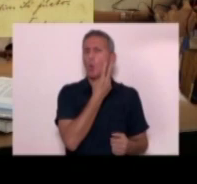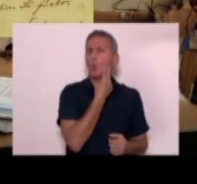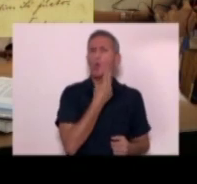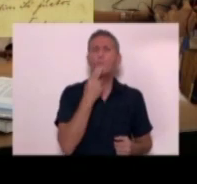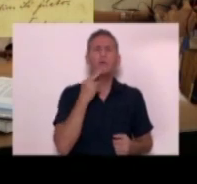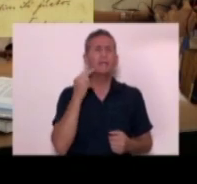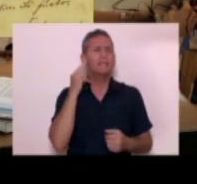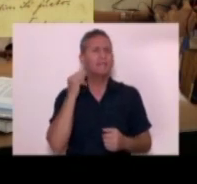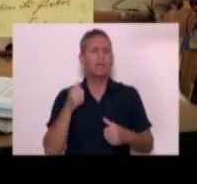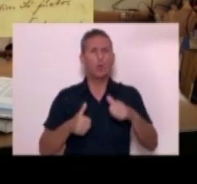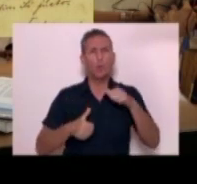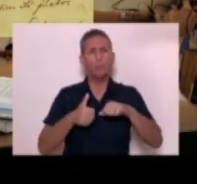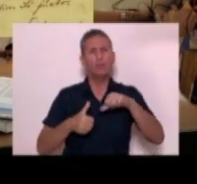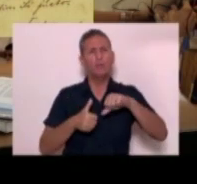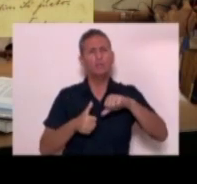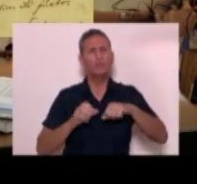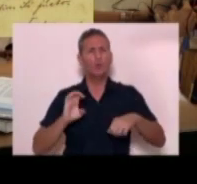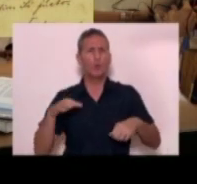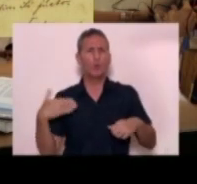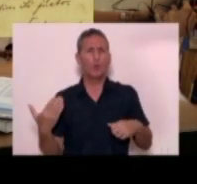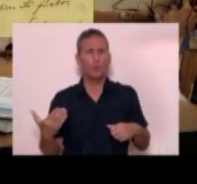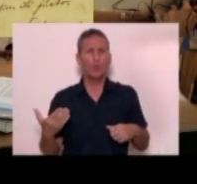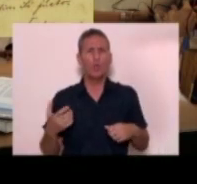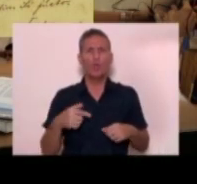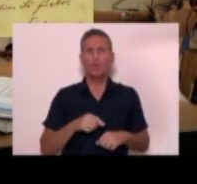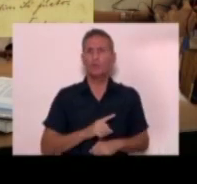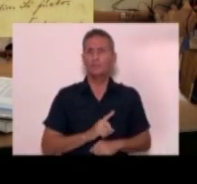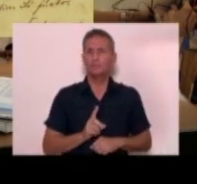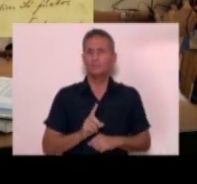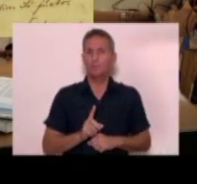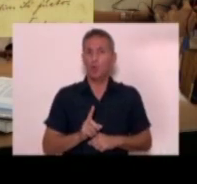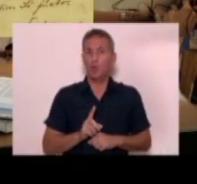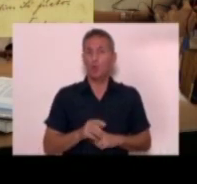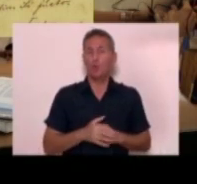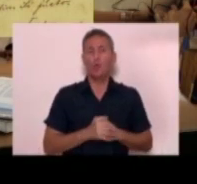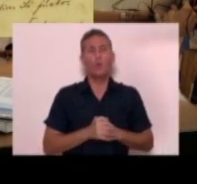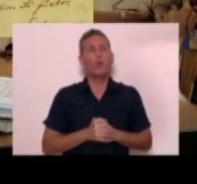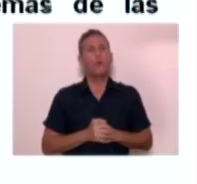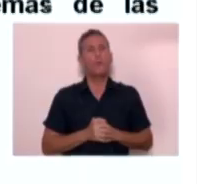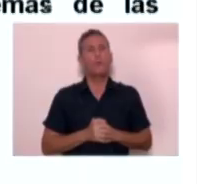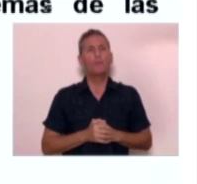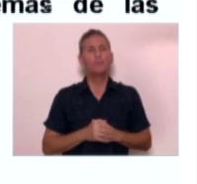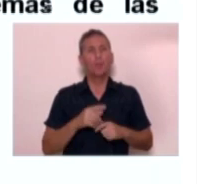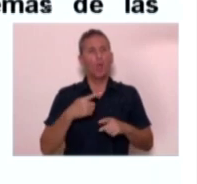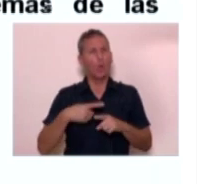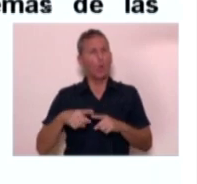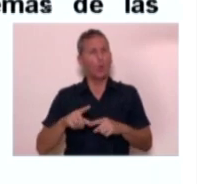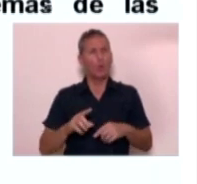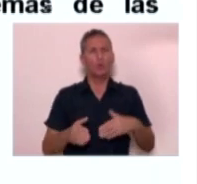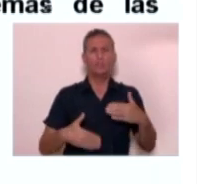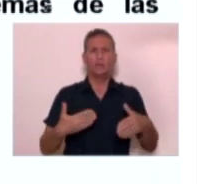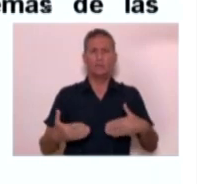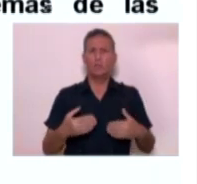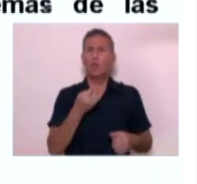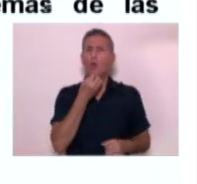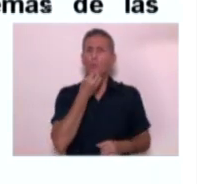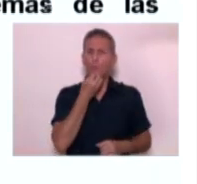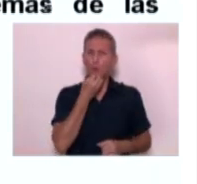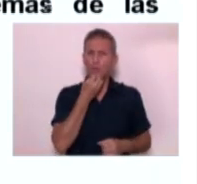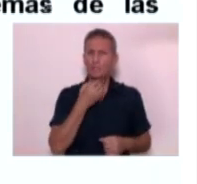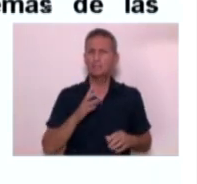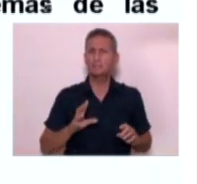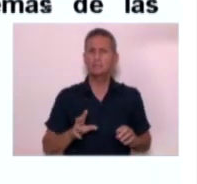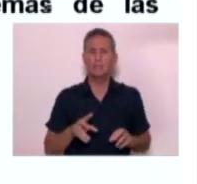Las actividades anteriores, también pueden realizar las siguientes. No se me distraigan. Otras actividades pudieran